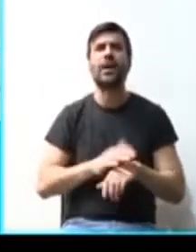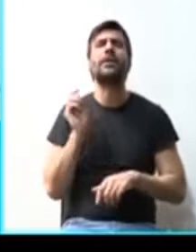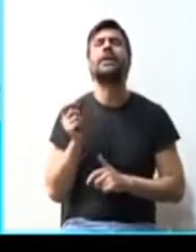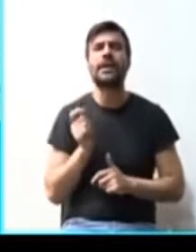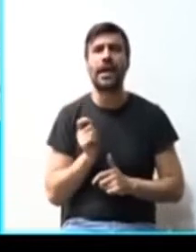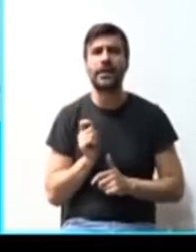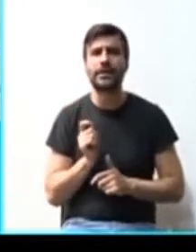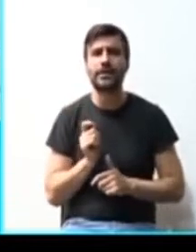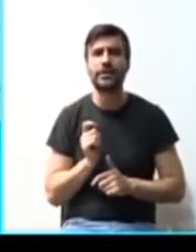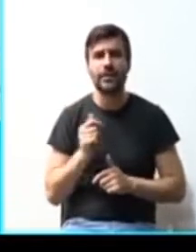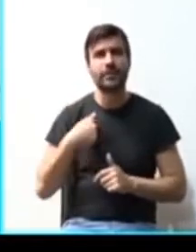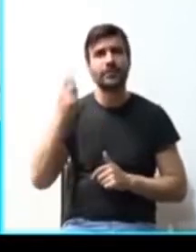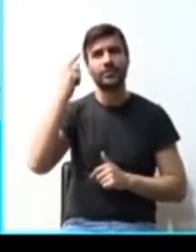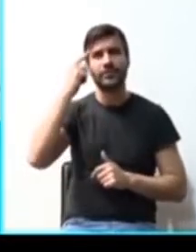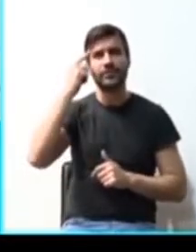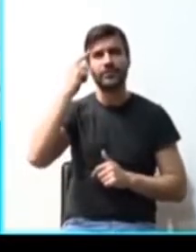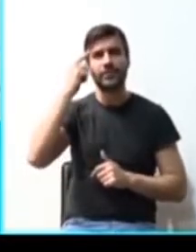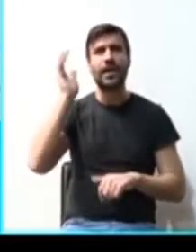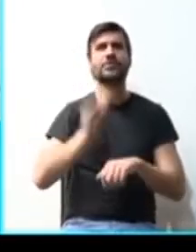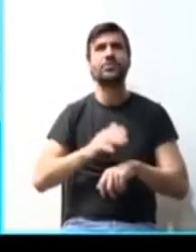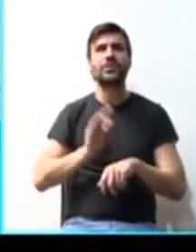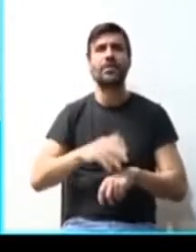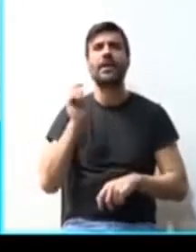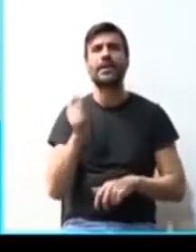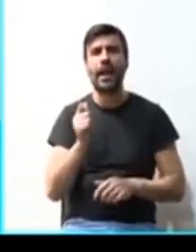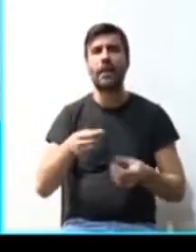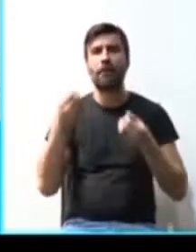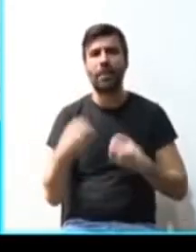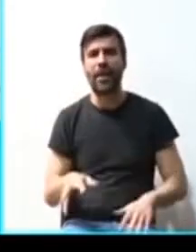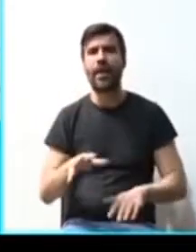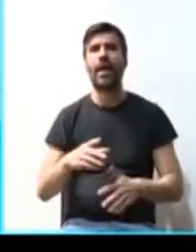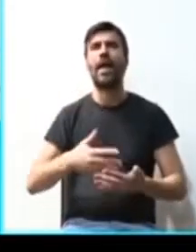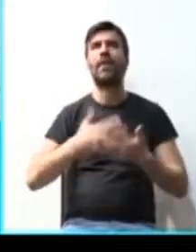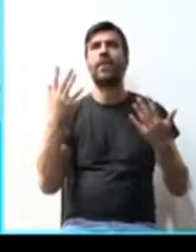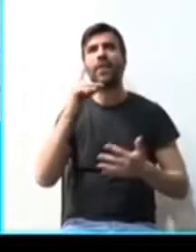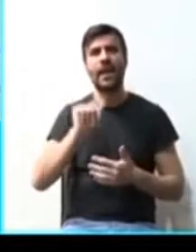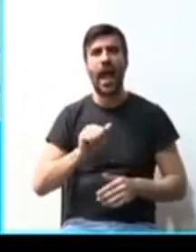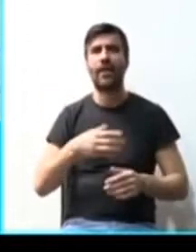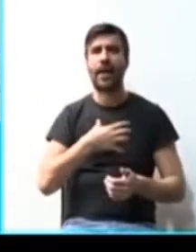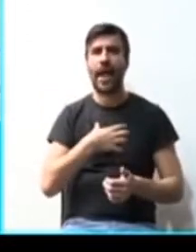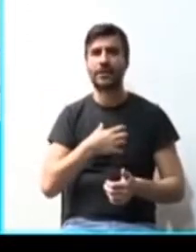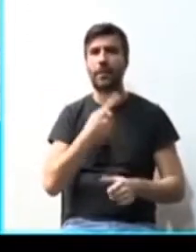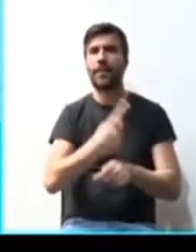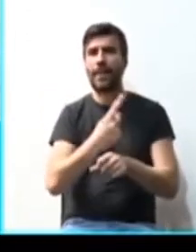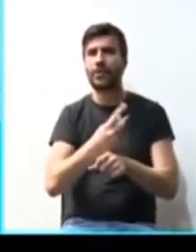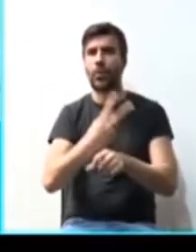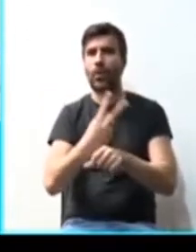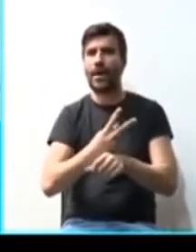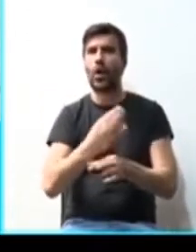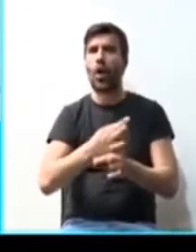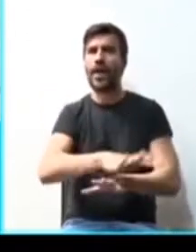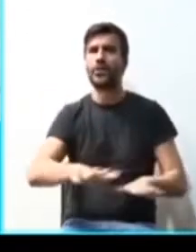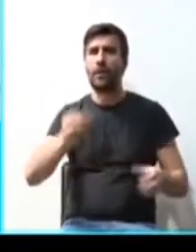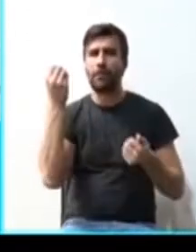quién se hace responsable por la pérdida de días de clase de los colegios secundarios y primarios de la ciudad de Buenos Aires que en estos